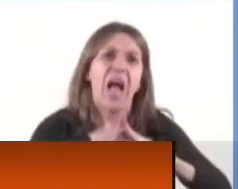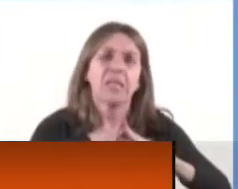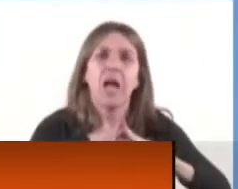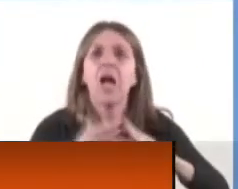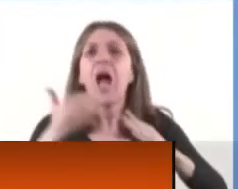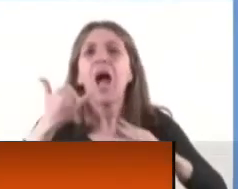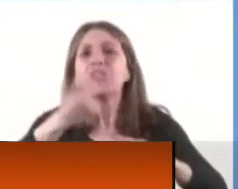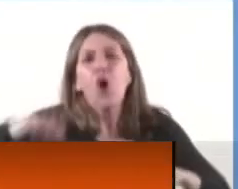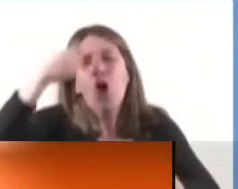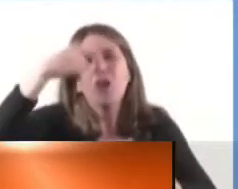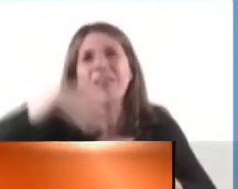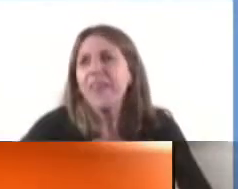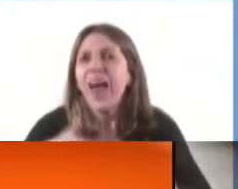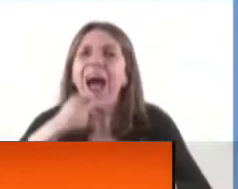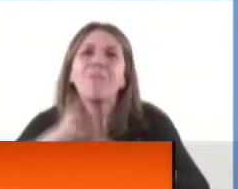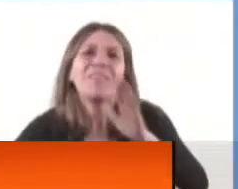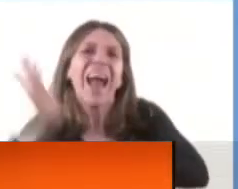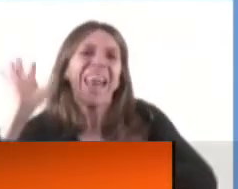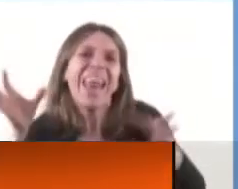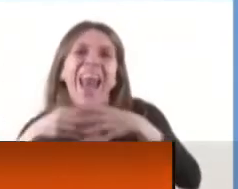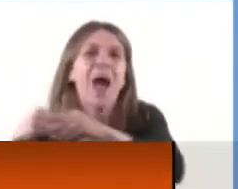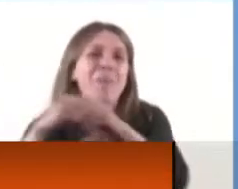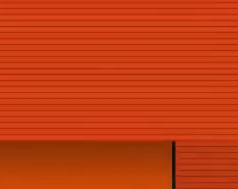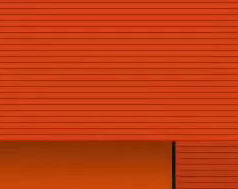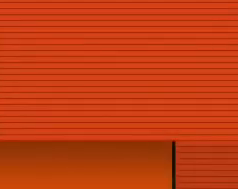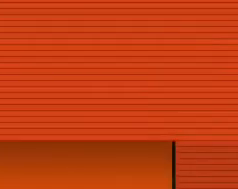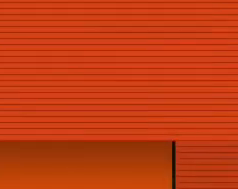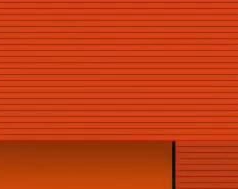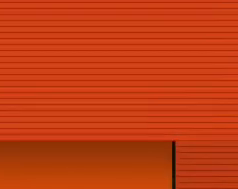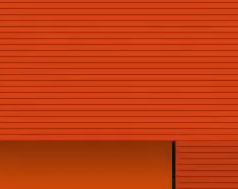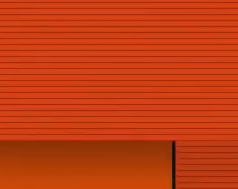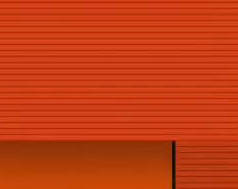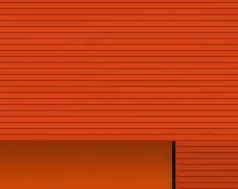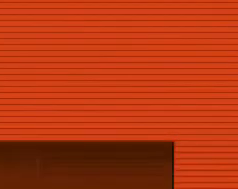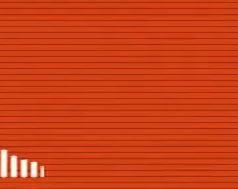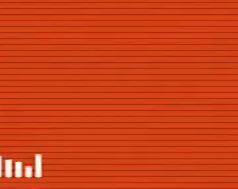que las reuniones sociales son un riesgo enorme.